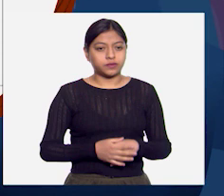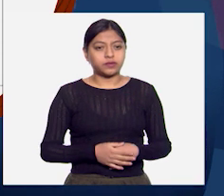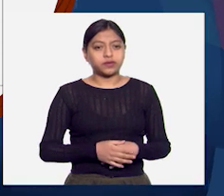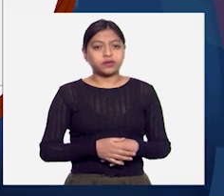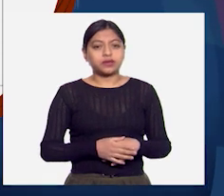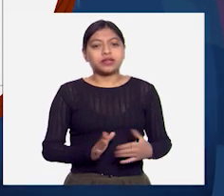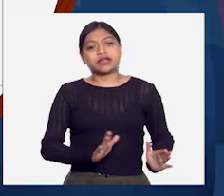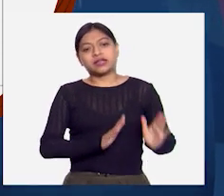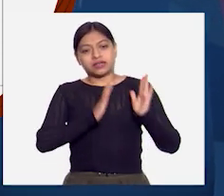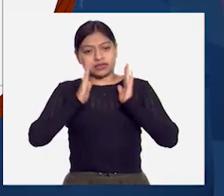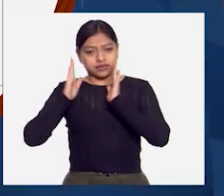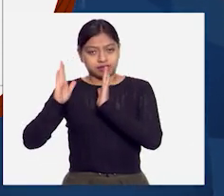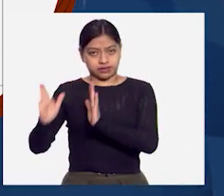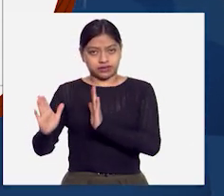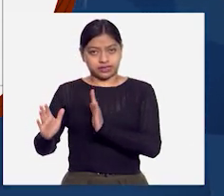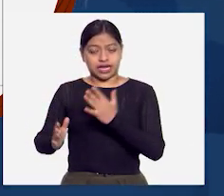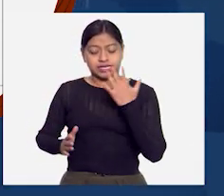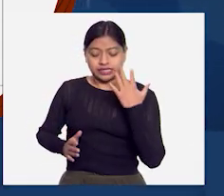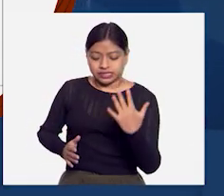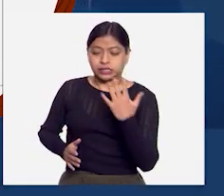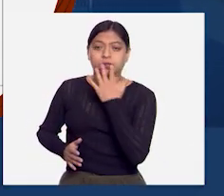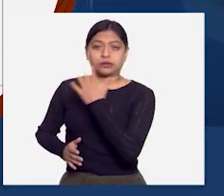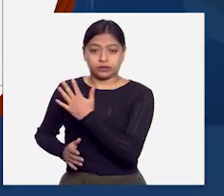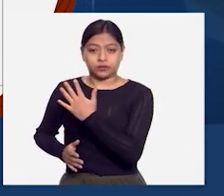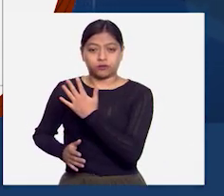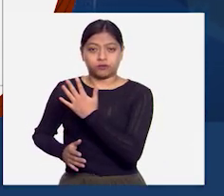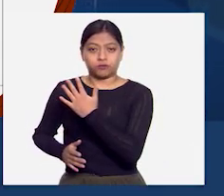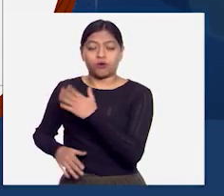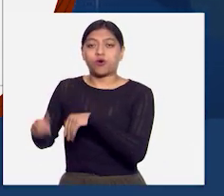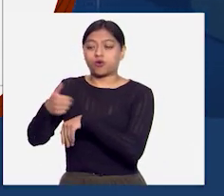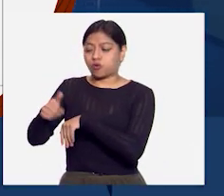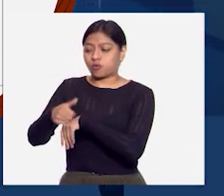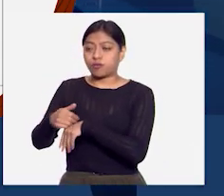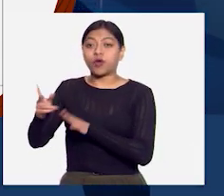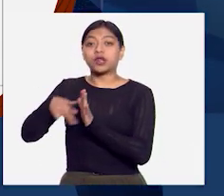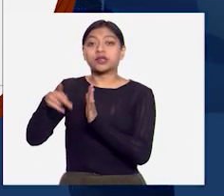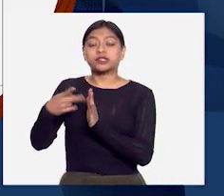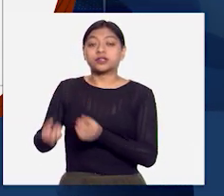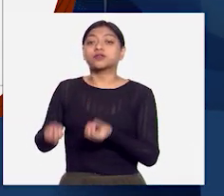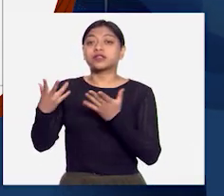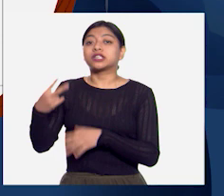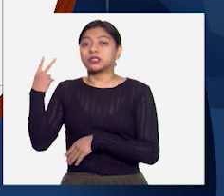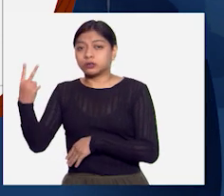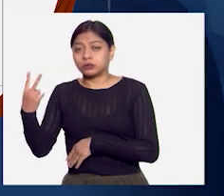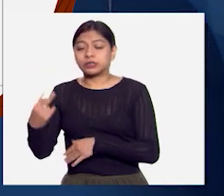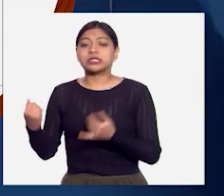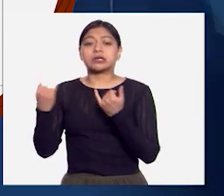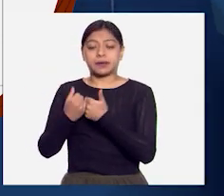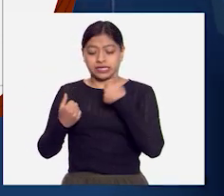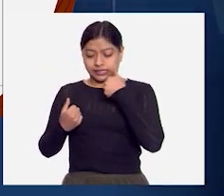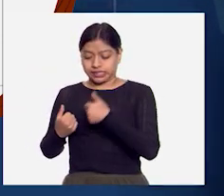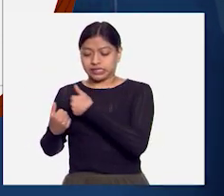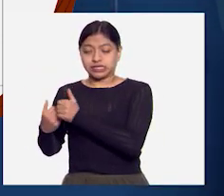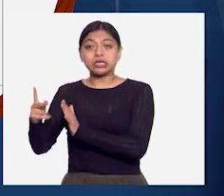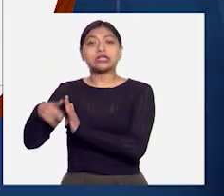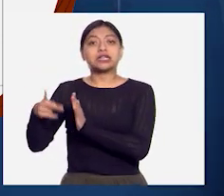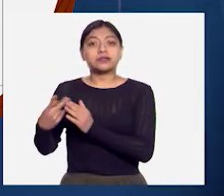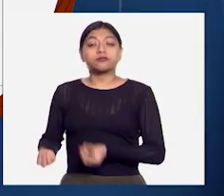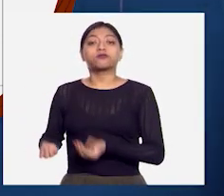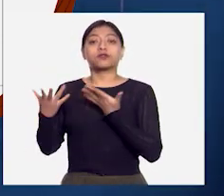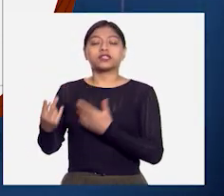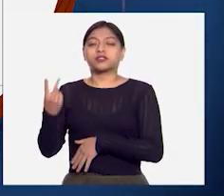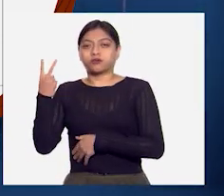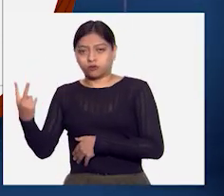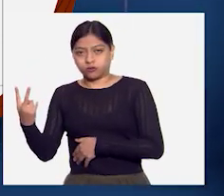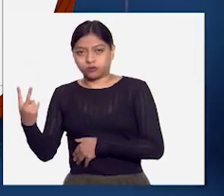la otra, el 5 y el 6 son los números que tienen mayor frecuencia y también aparecieron en 2 ocasiones cada